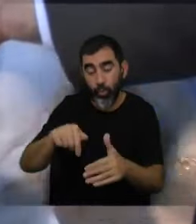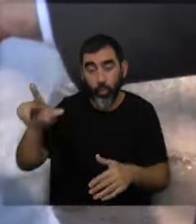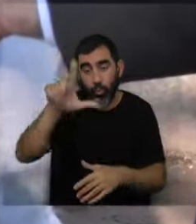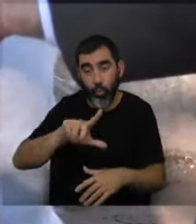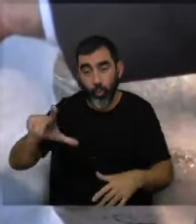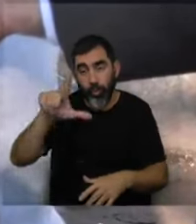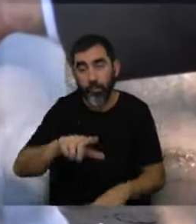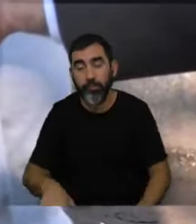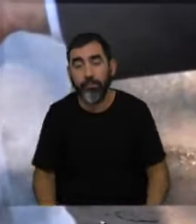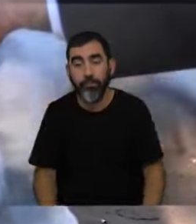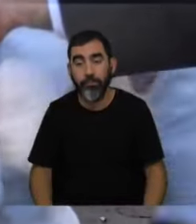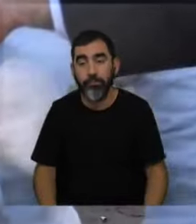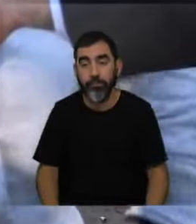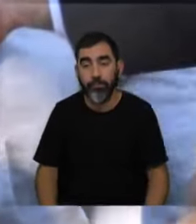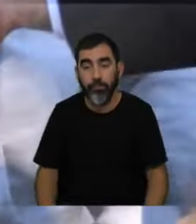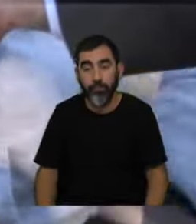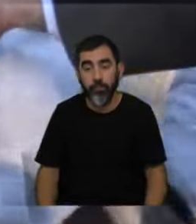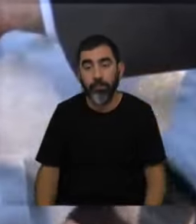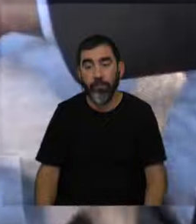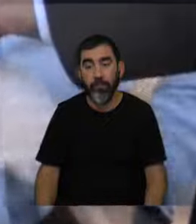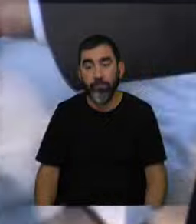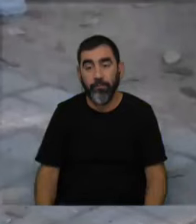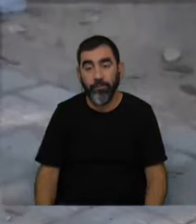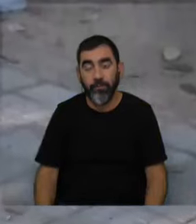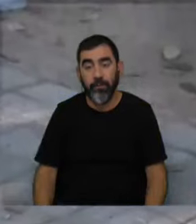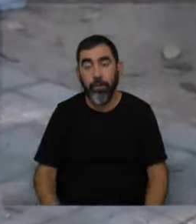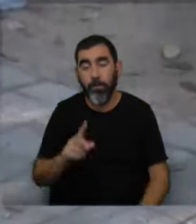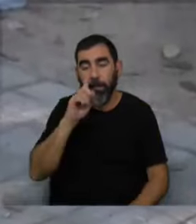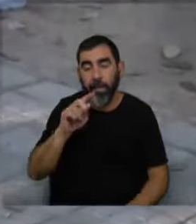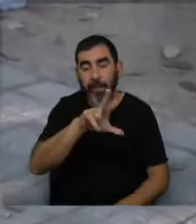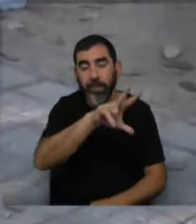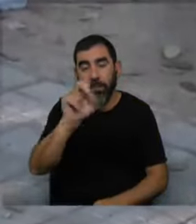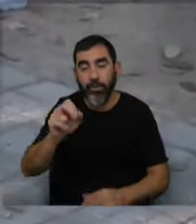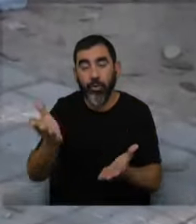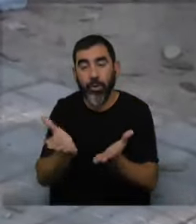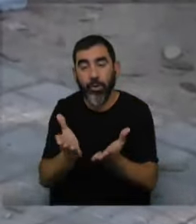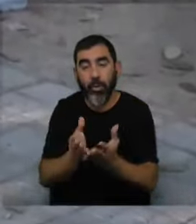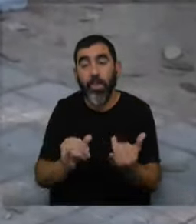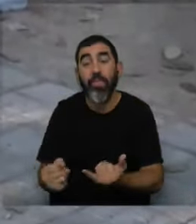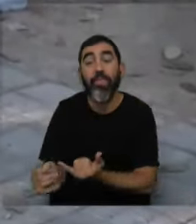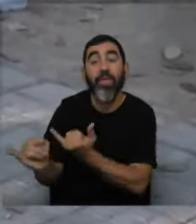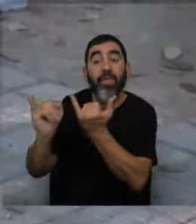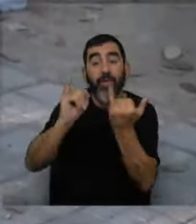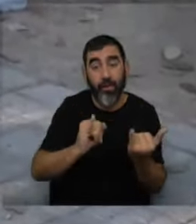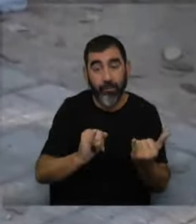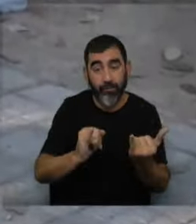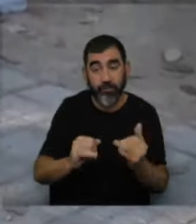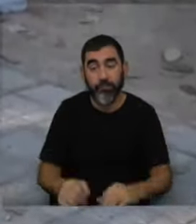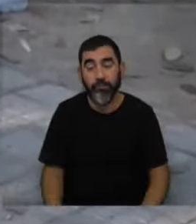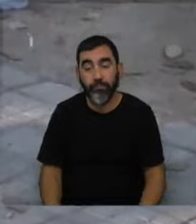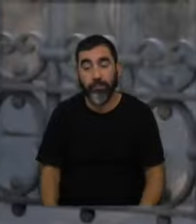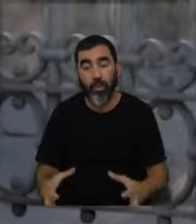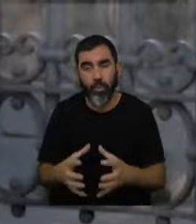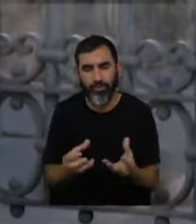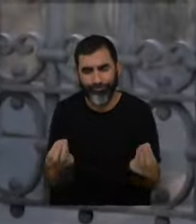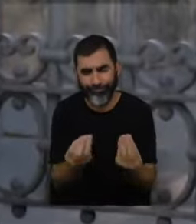Liceo estamos alrededor de un una situación de 1300 estudiantes en el diurno eso implica grupos